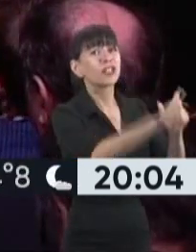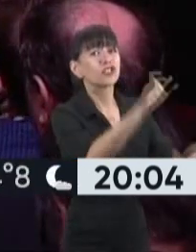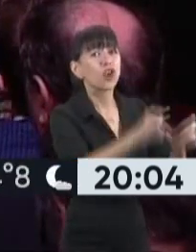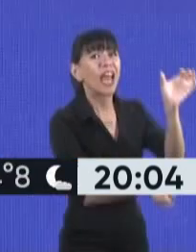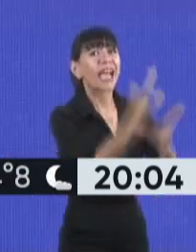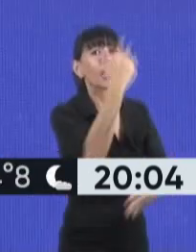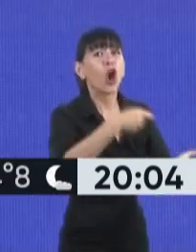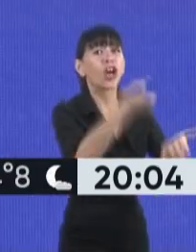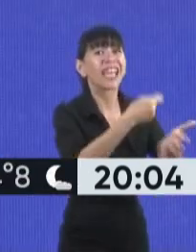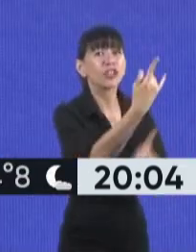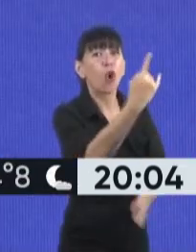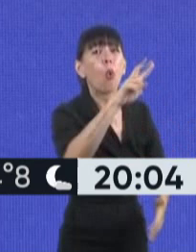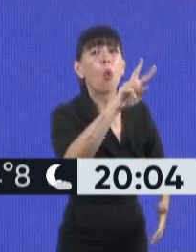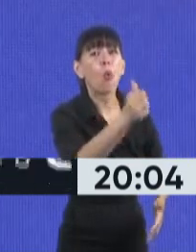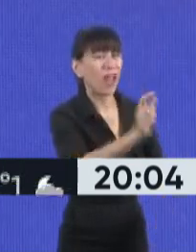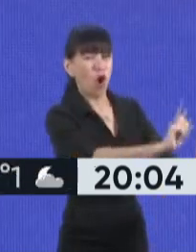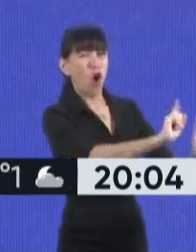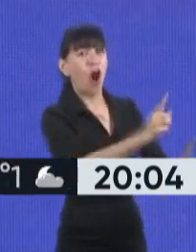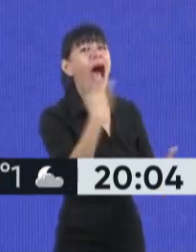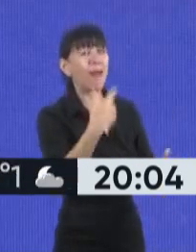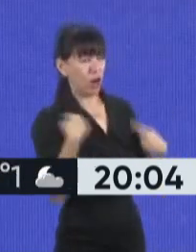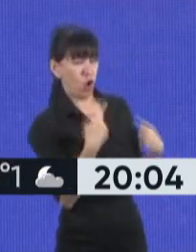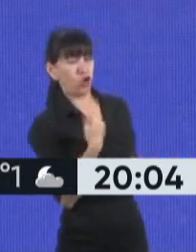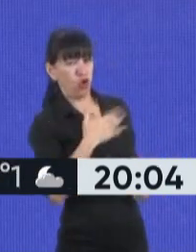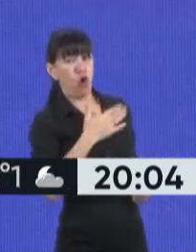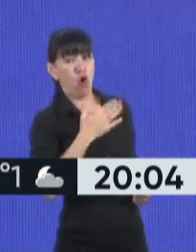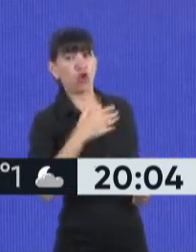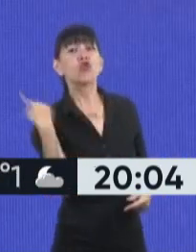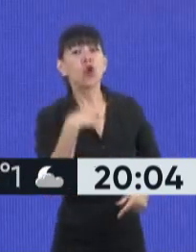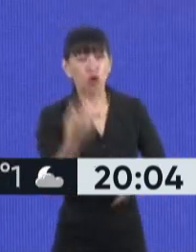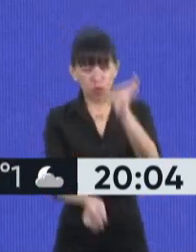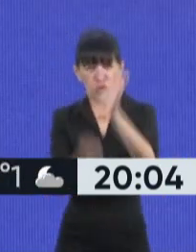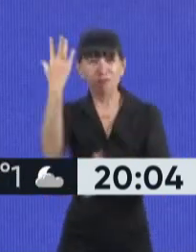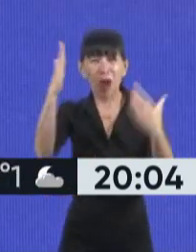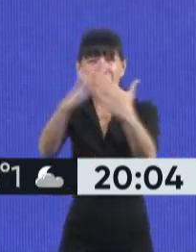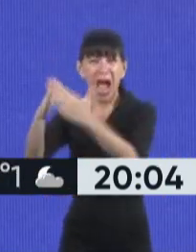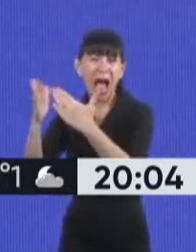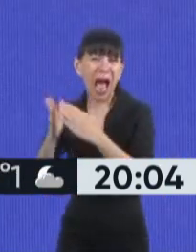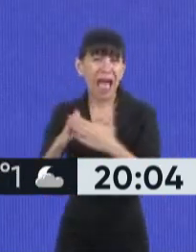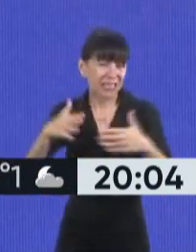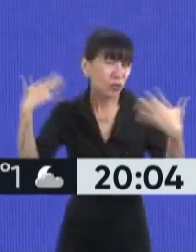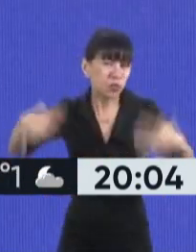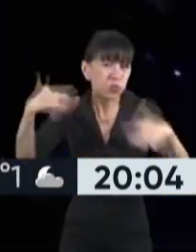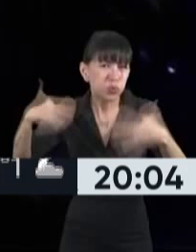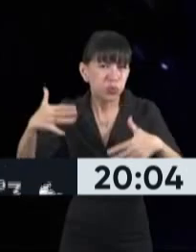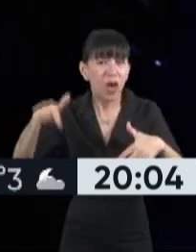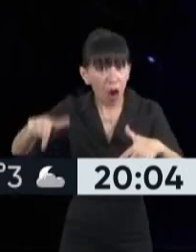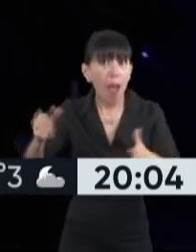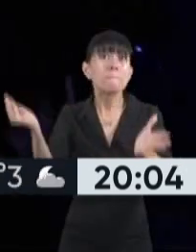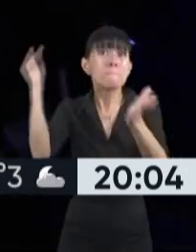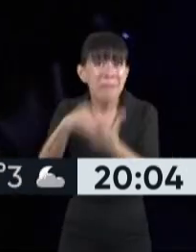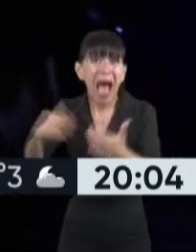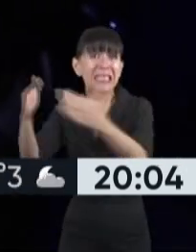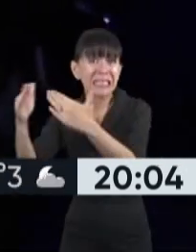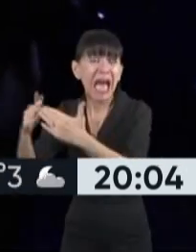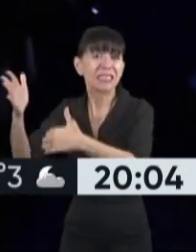llevamos 105.000 casas terminadas y entregadas a familias argentinas y hay 140.000 construyéndose. Y